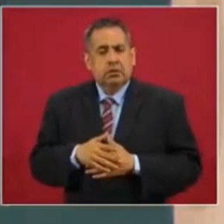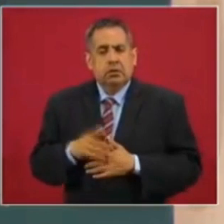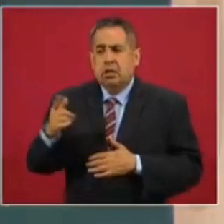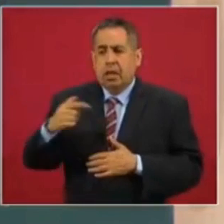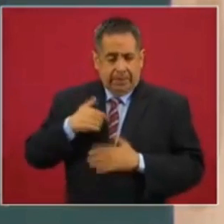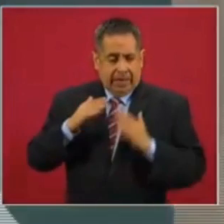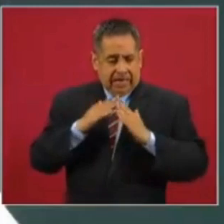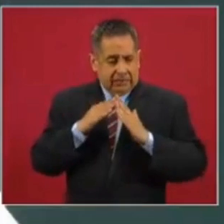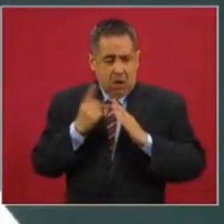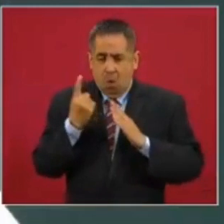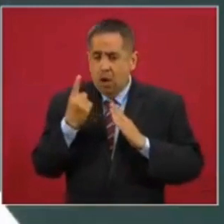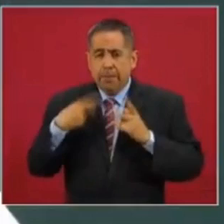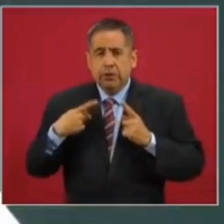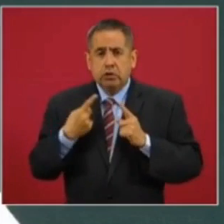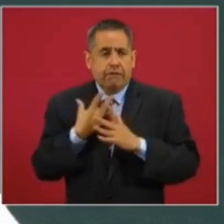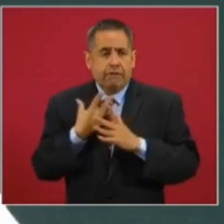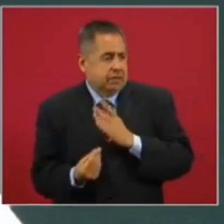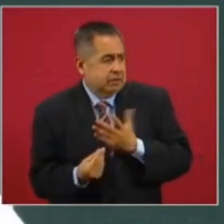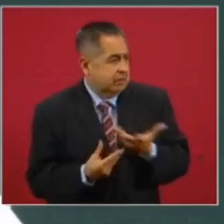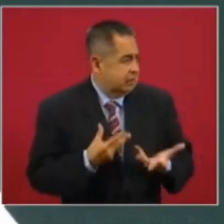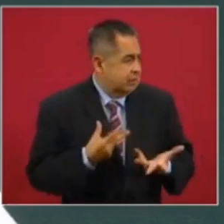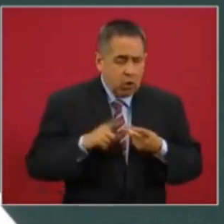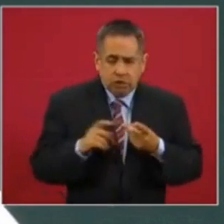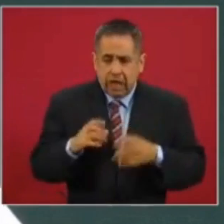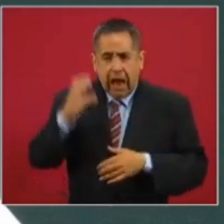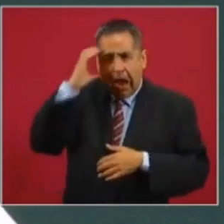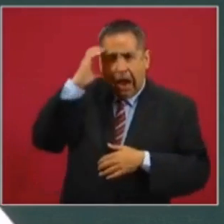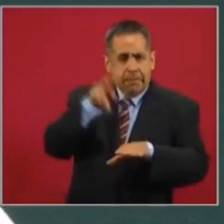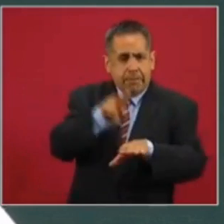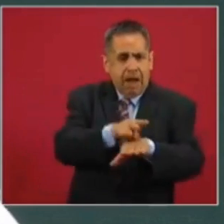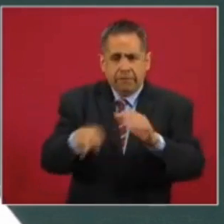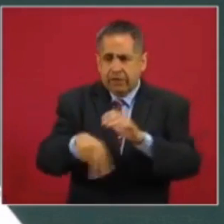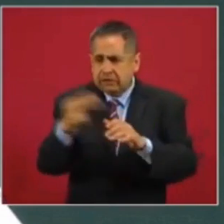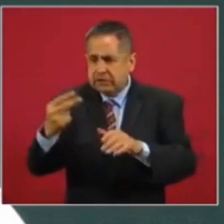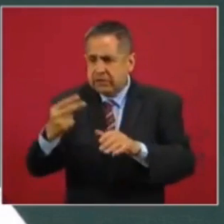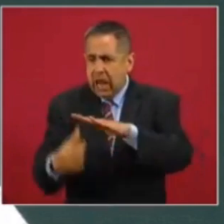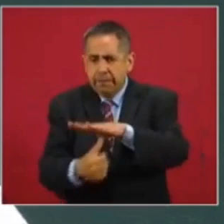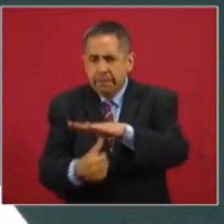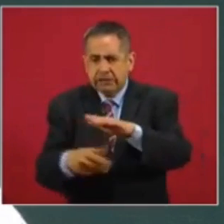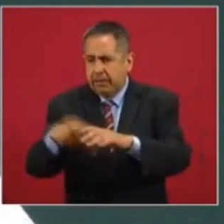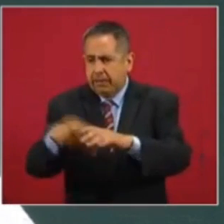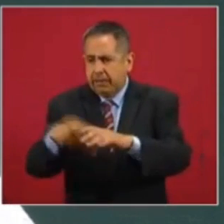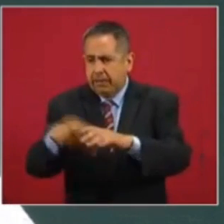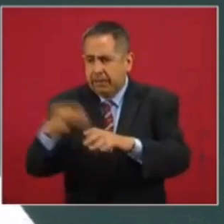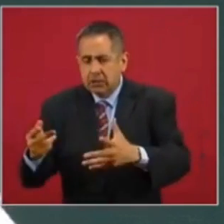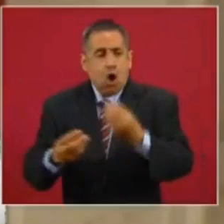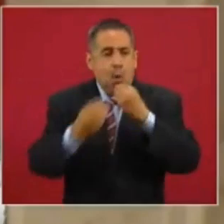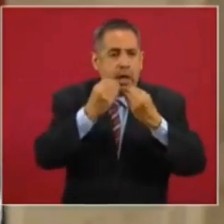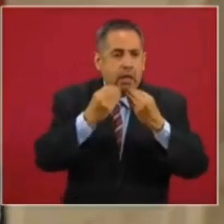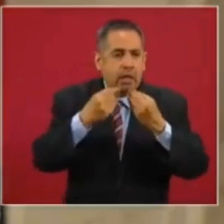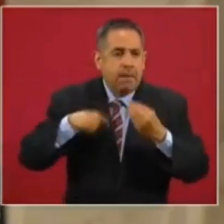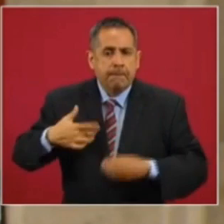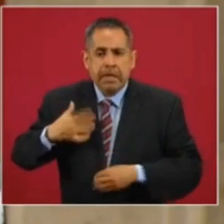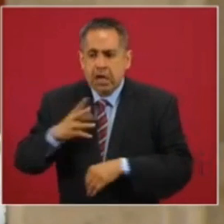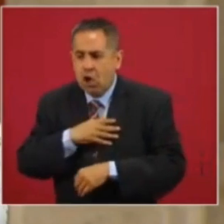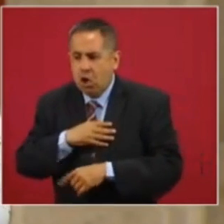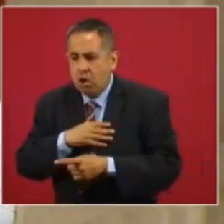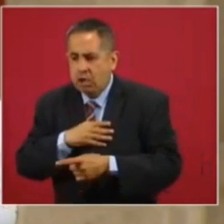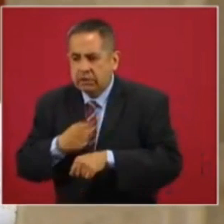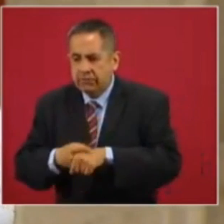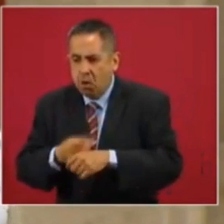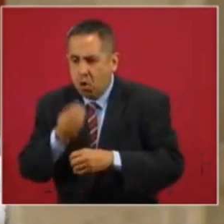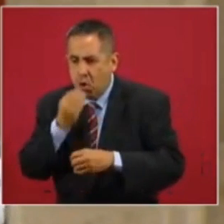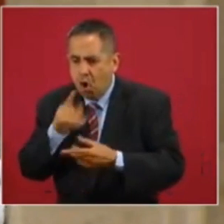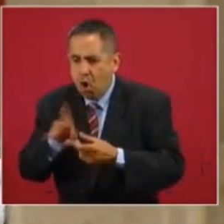faltó un miembro vemos la cama vacía la mesa no es posible ya voy a comer y mi hijo ya conmigo está